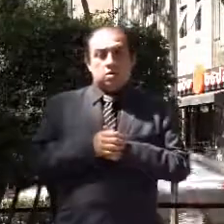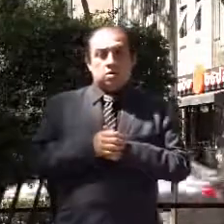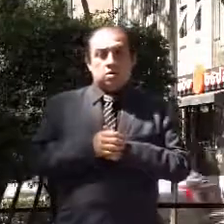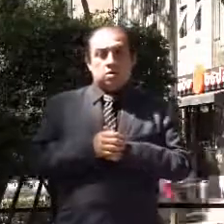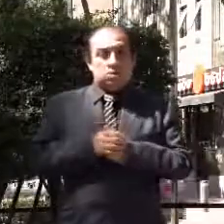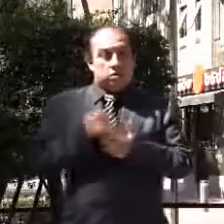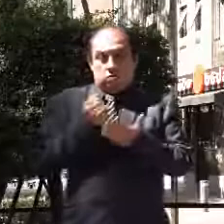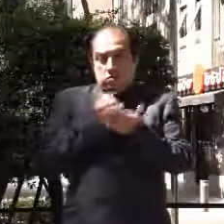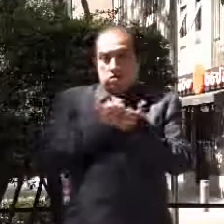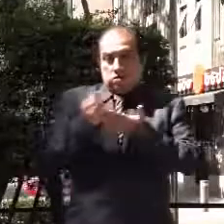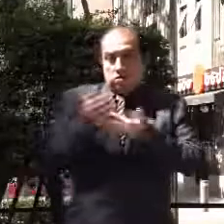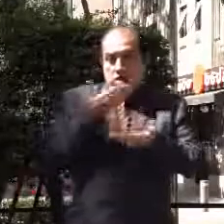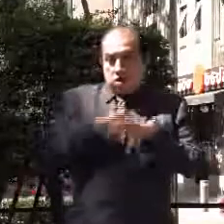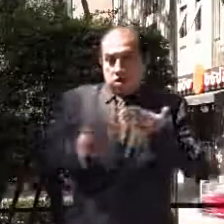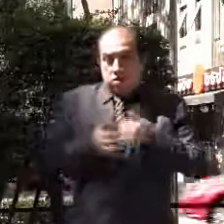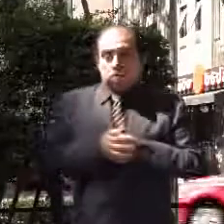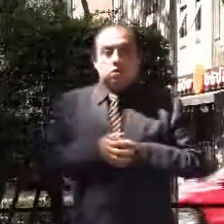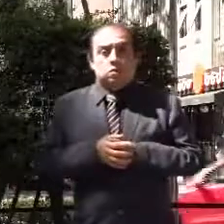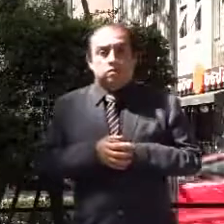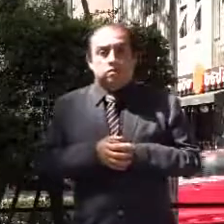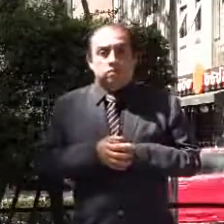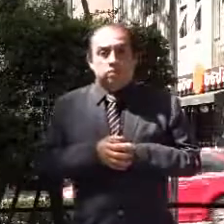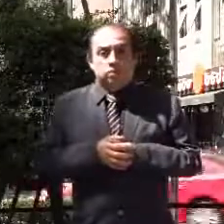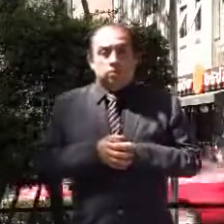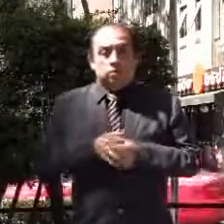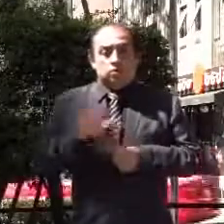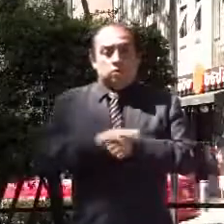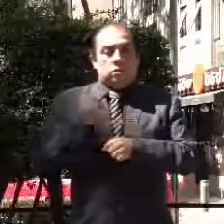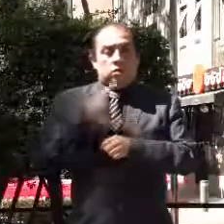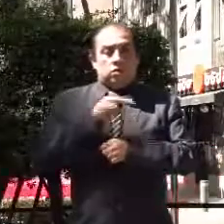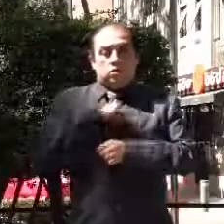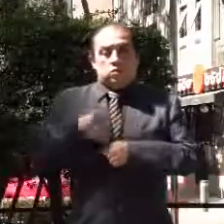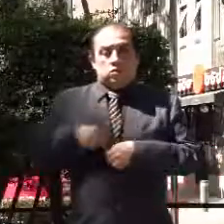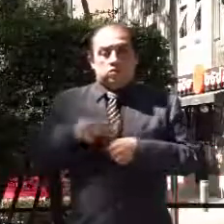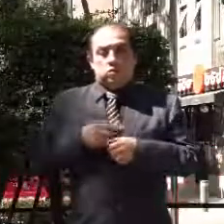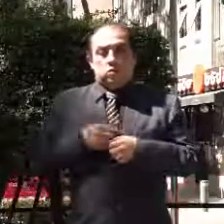una decisión en este momento, porque todavía pues estamos al